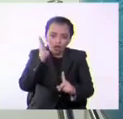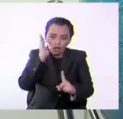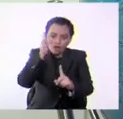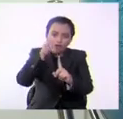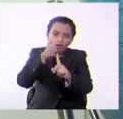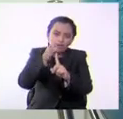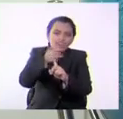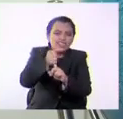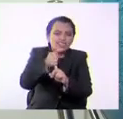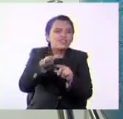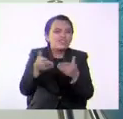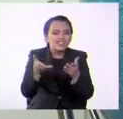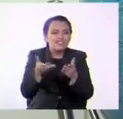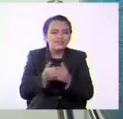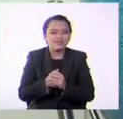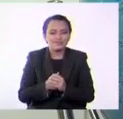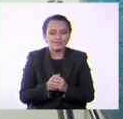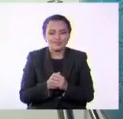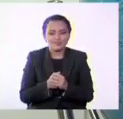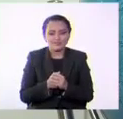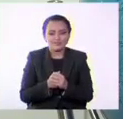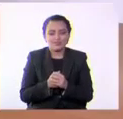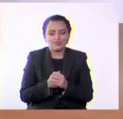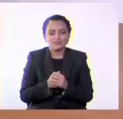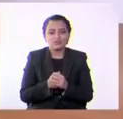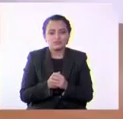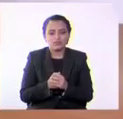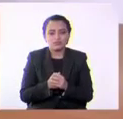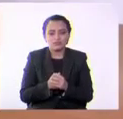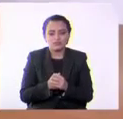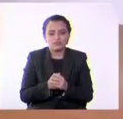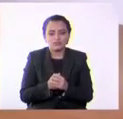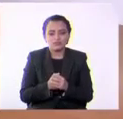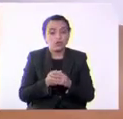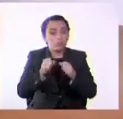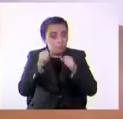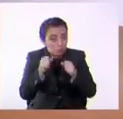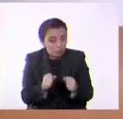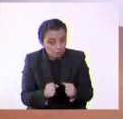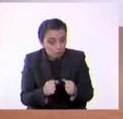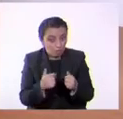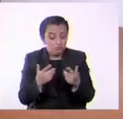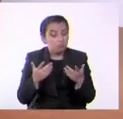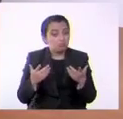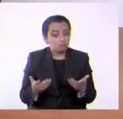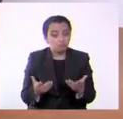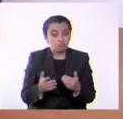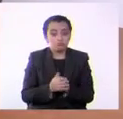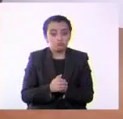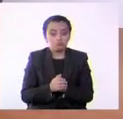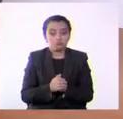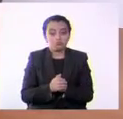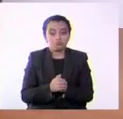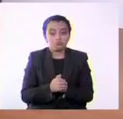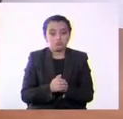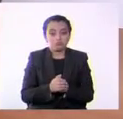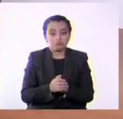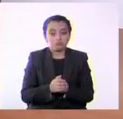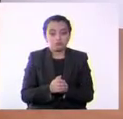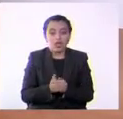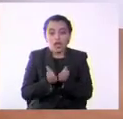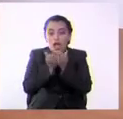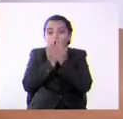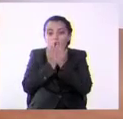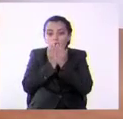Candy? Bueno, en áreas específicas podríamos mencionar represas, en otros países